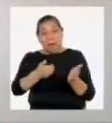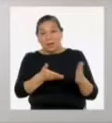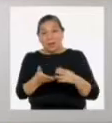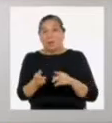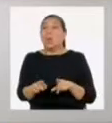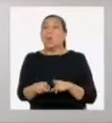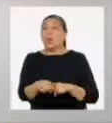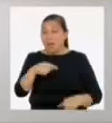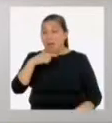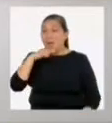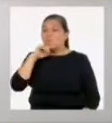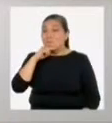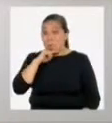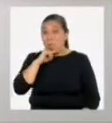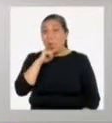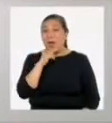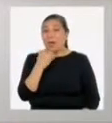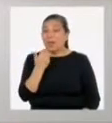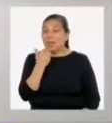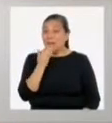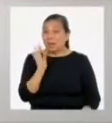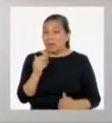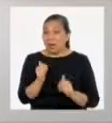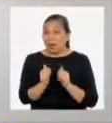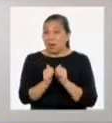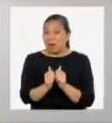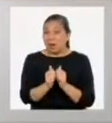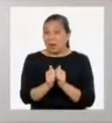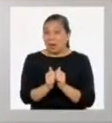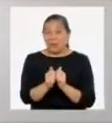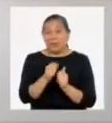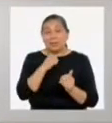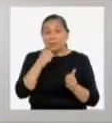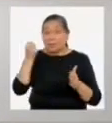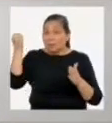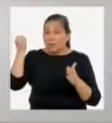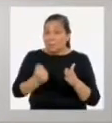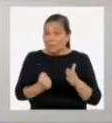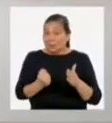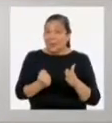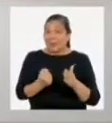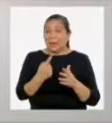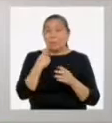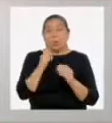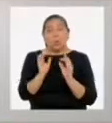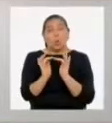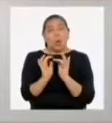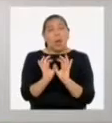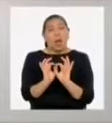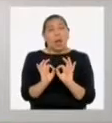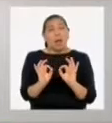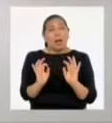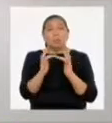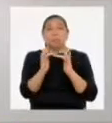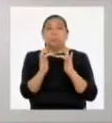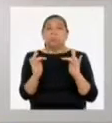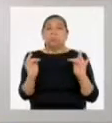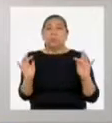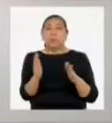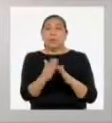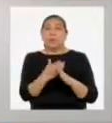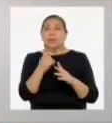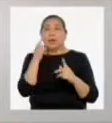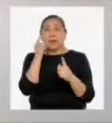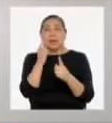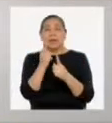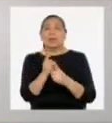parecer, la sacerdotisa era quien acompañaba a los sacrificados para purificarlos. Además,